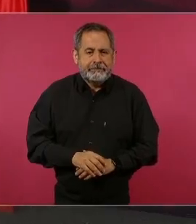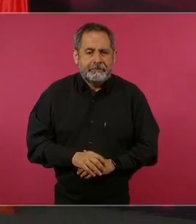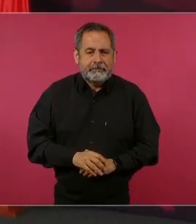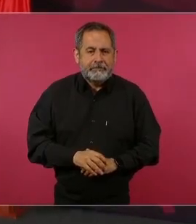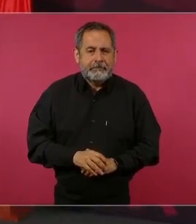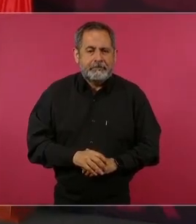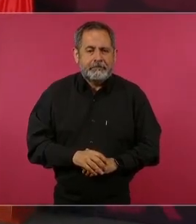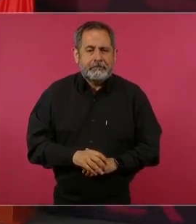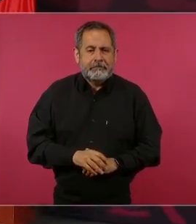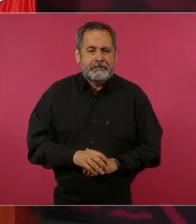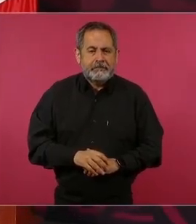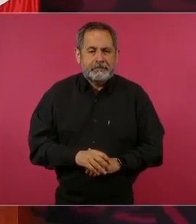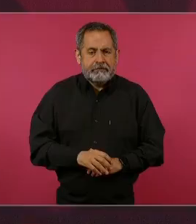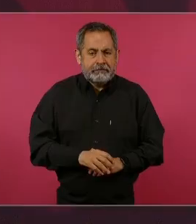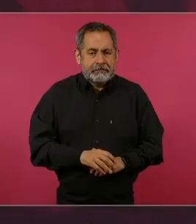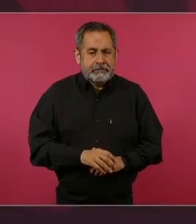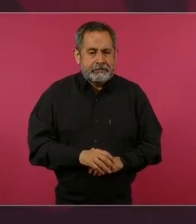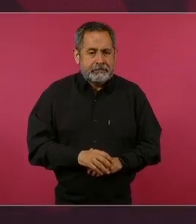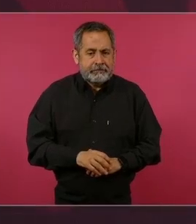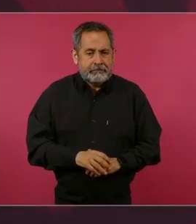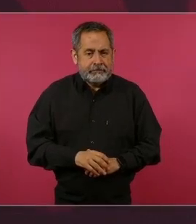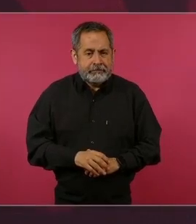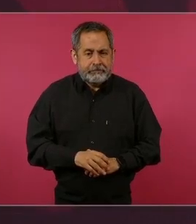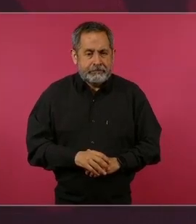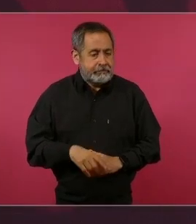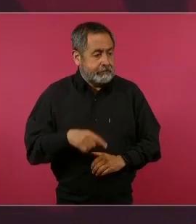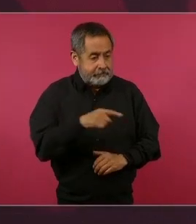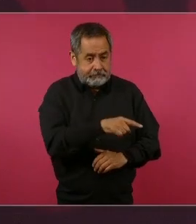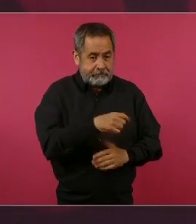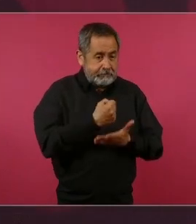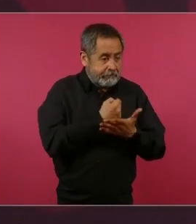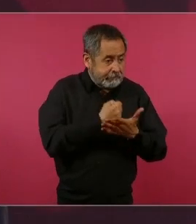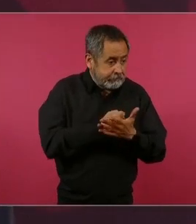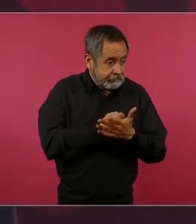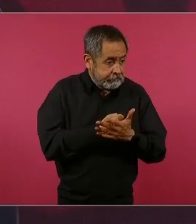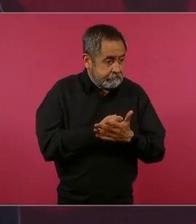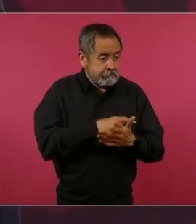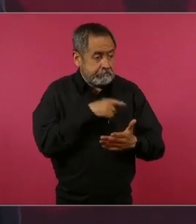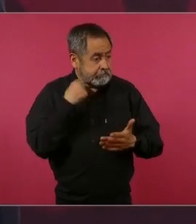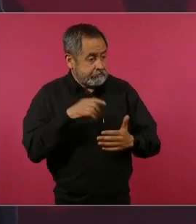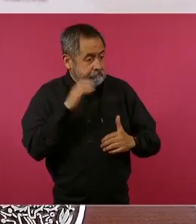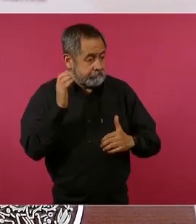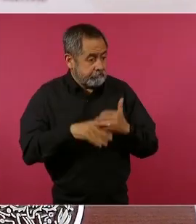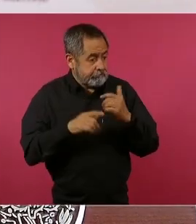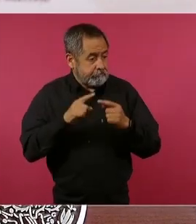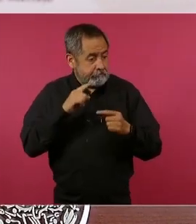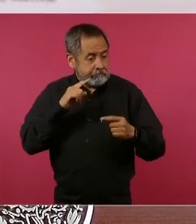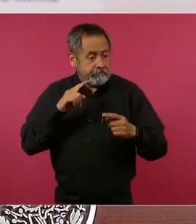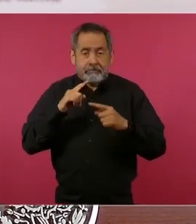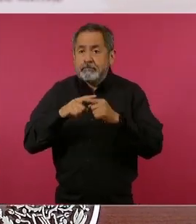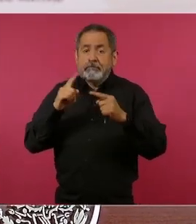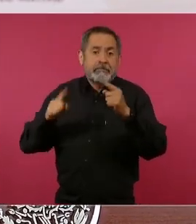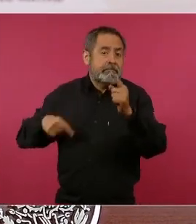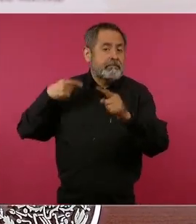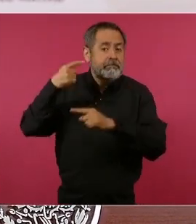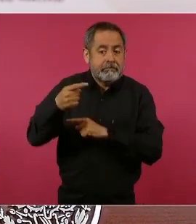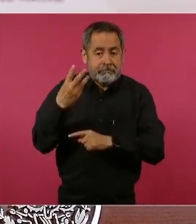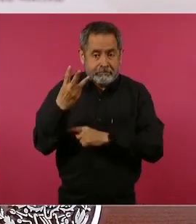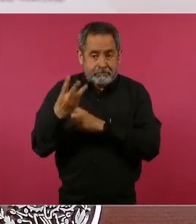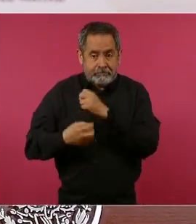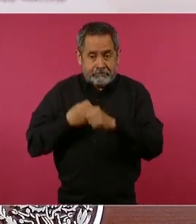nos vemos hasta la elección intermedia, dentro de 3 años, vamos a volver.